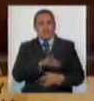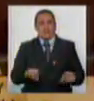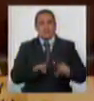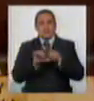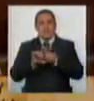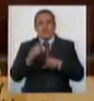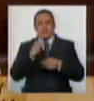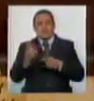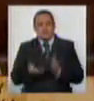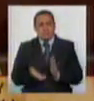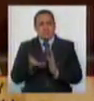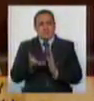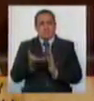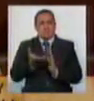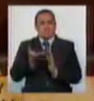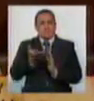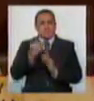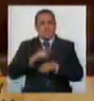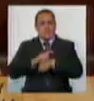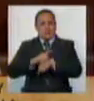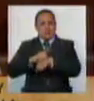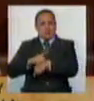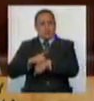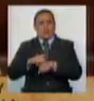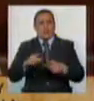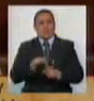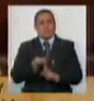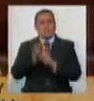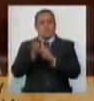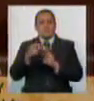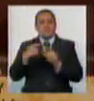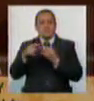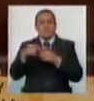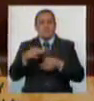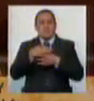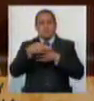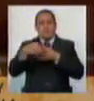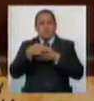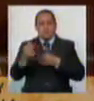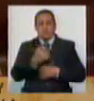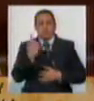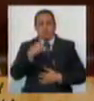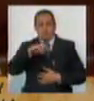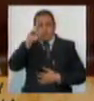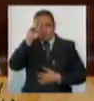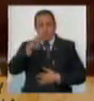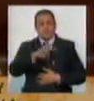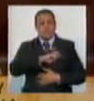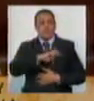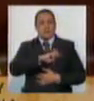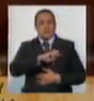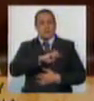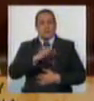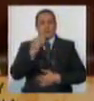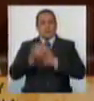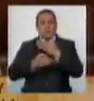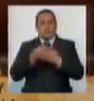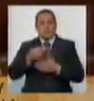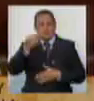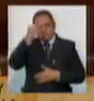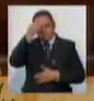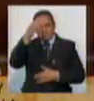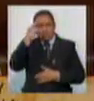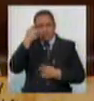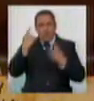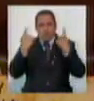cual está incrementándose rápidamente, especialmente en las zonas rurales. En primaria, hemos implementado una estrategia de